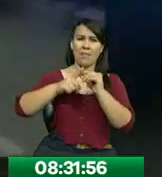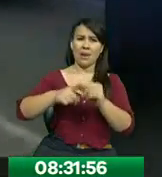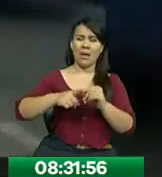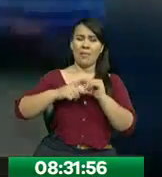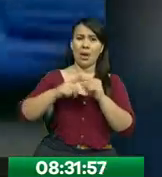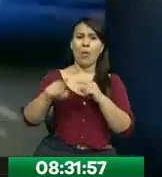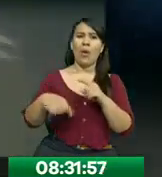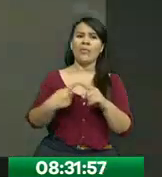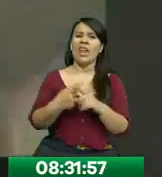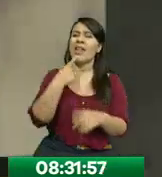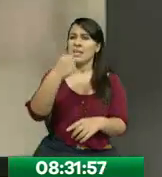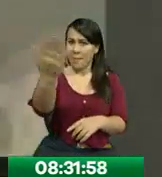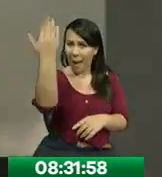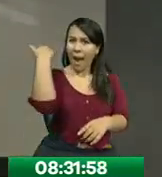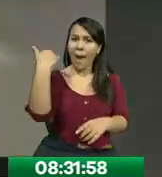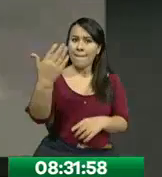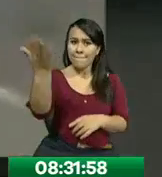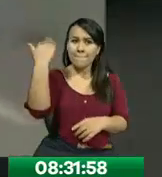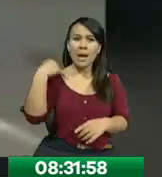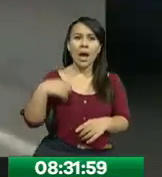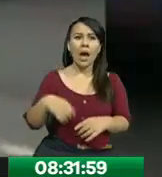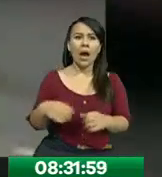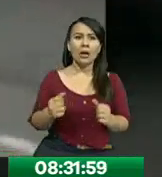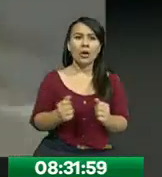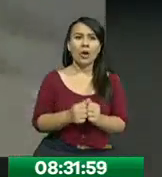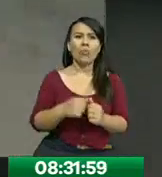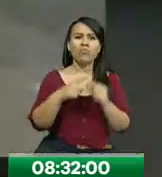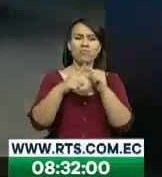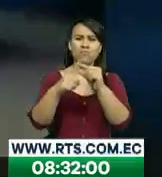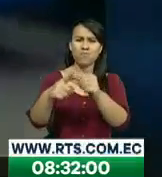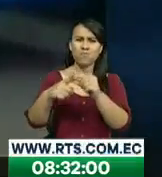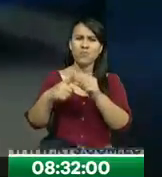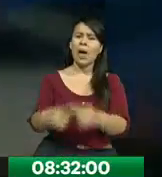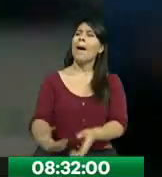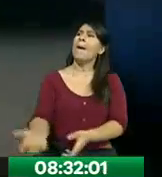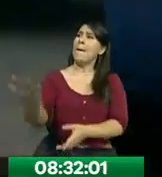Mientras que le pide que se baje del vehículo pesado con un fuerte vocabulario.